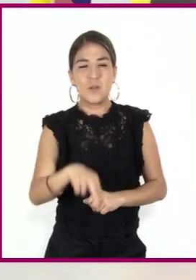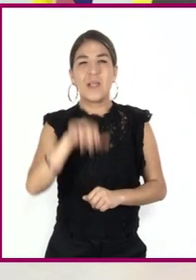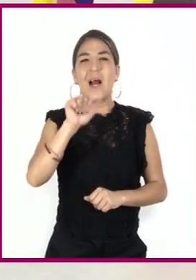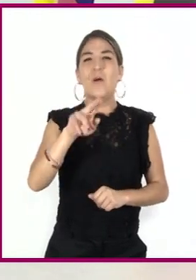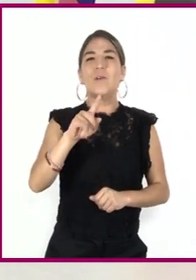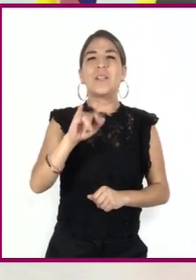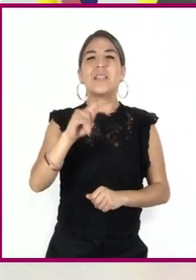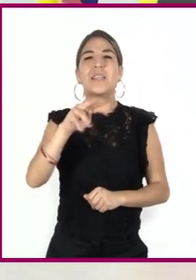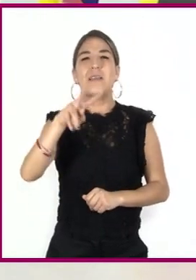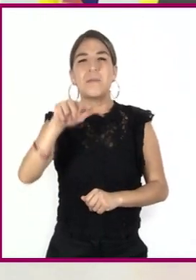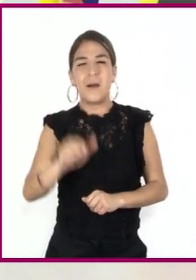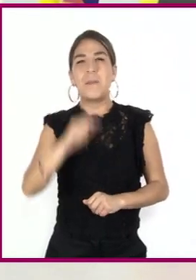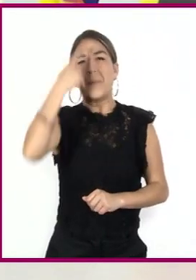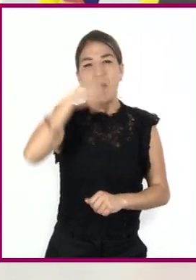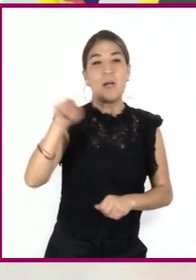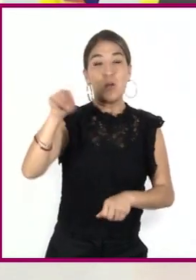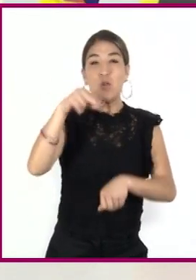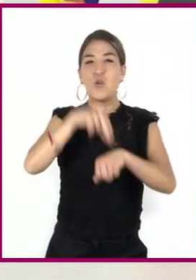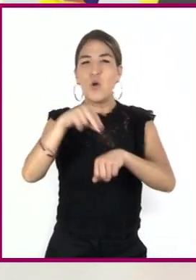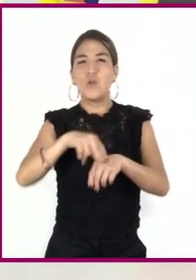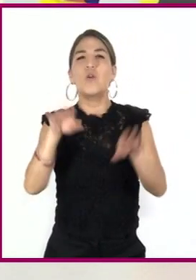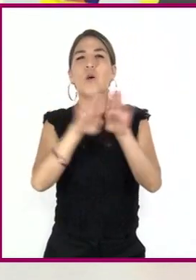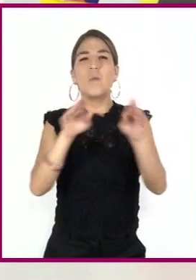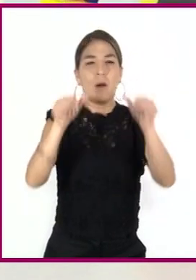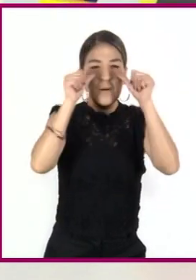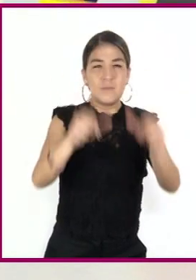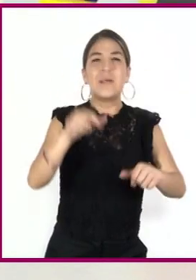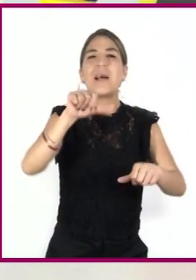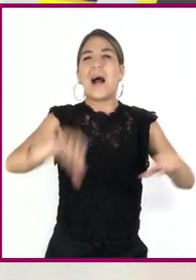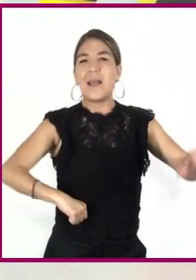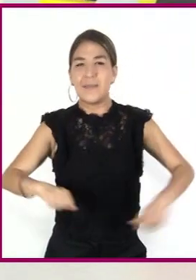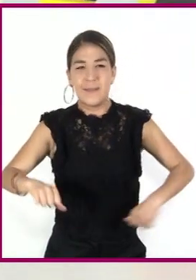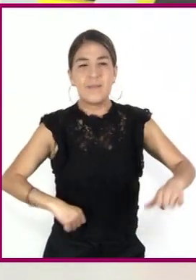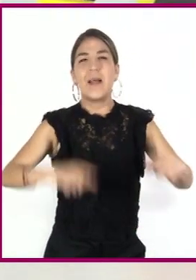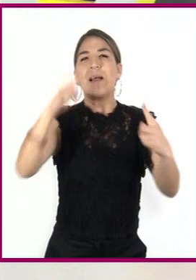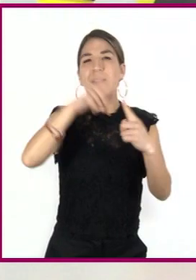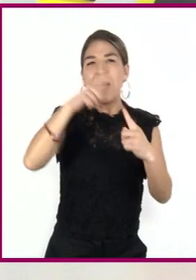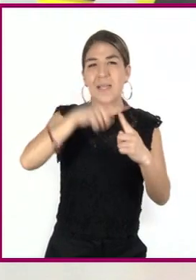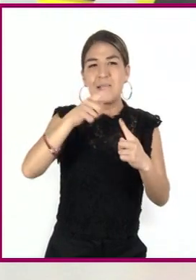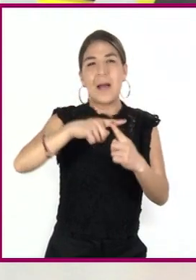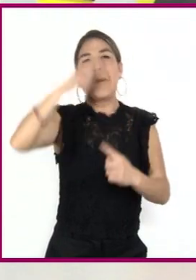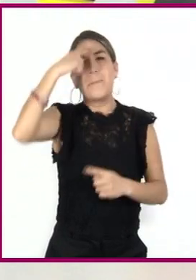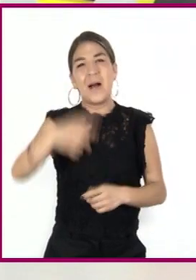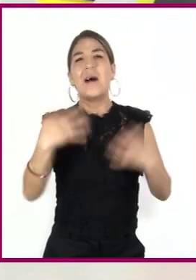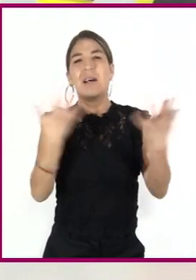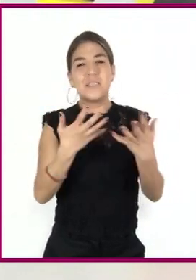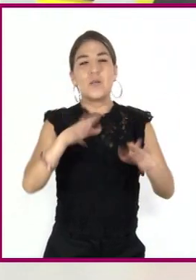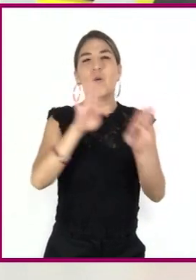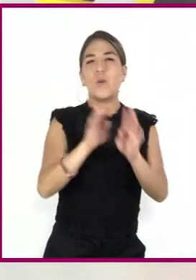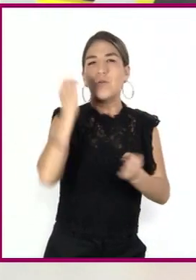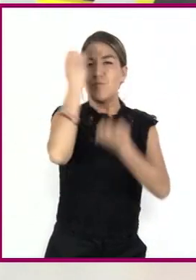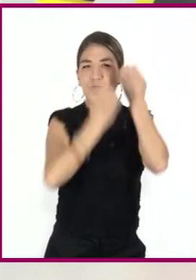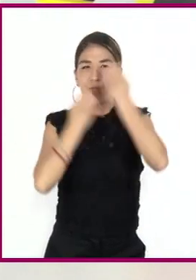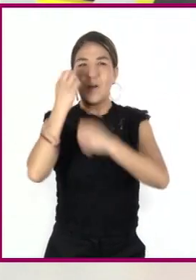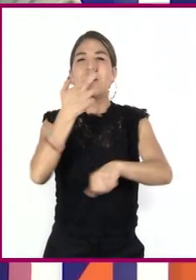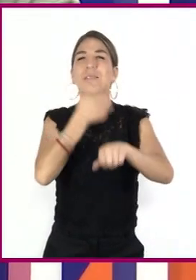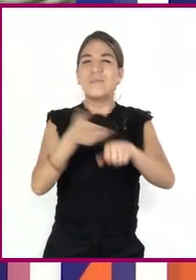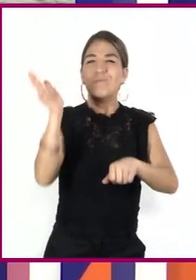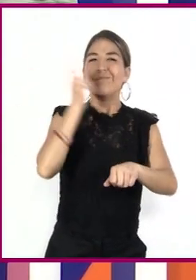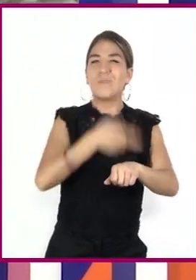doctor Pedro Ravela presenta ejemplos de ejercicios y tareas, así como la forma en que se evalúan